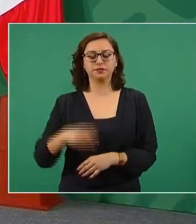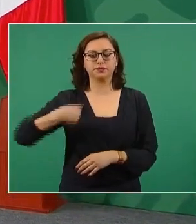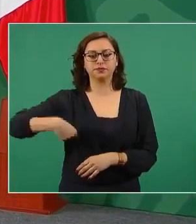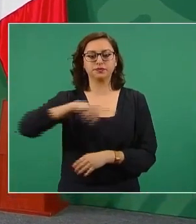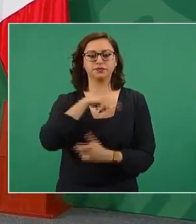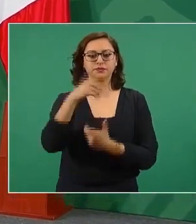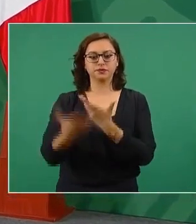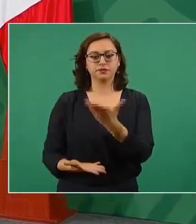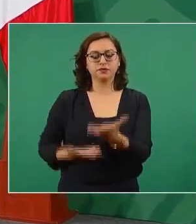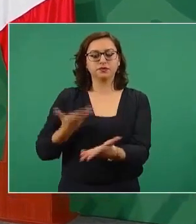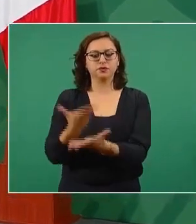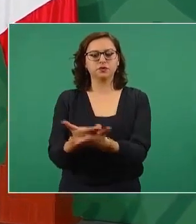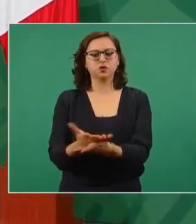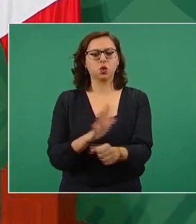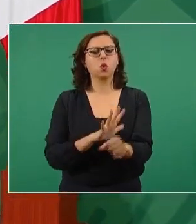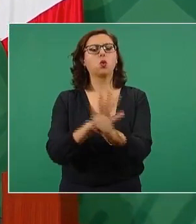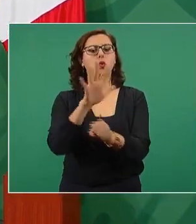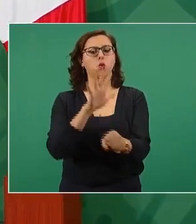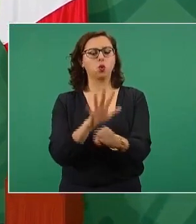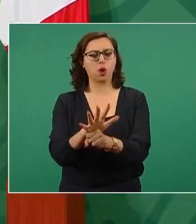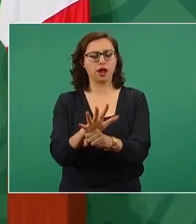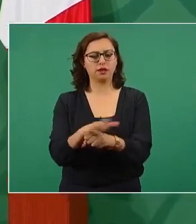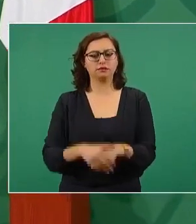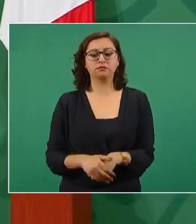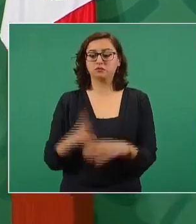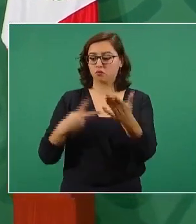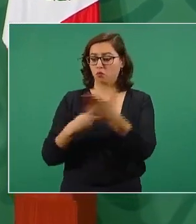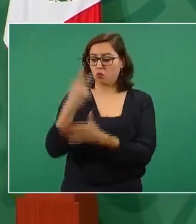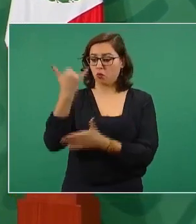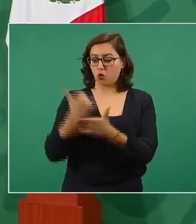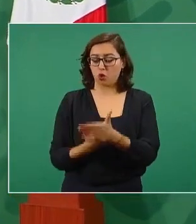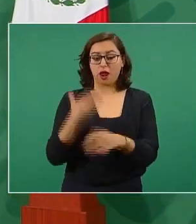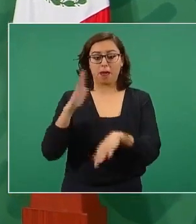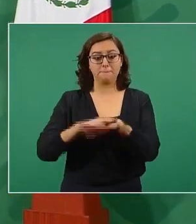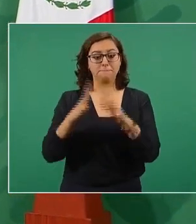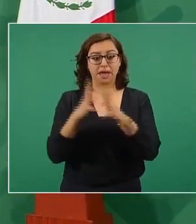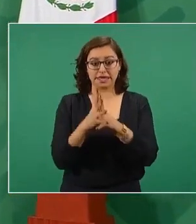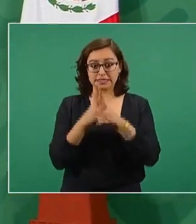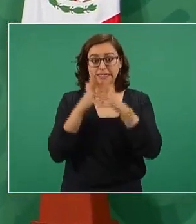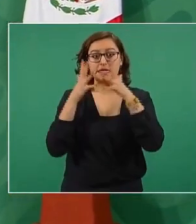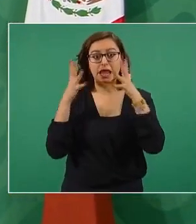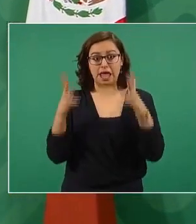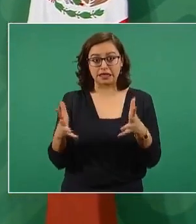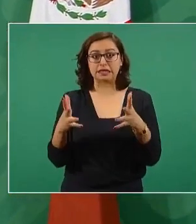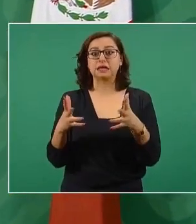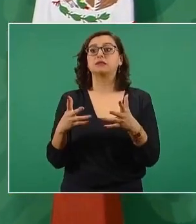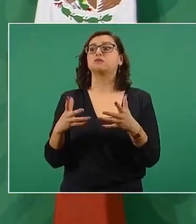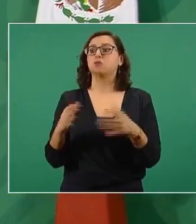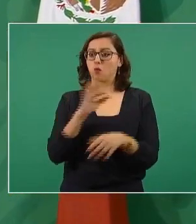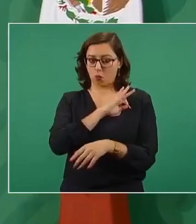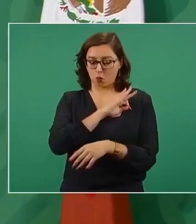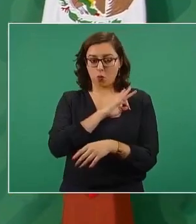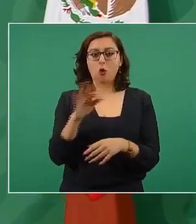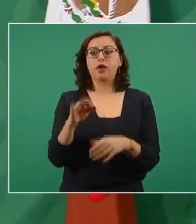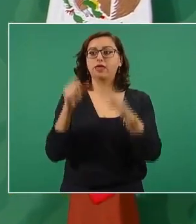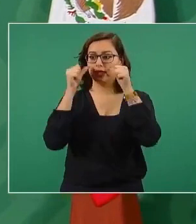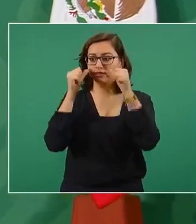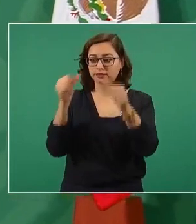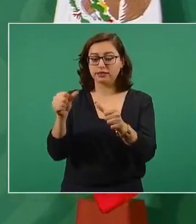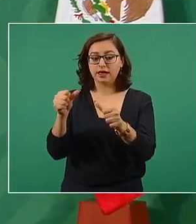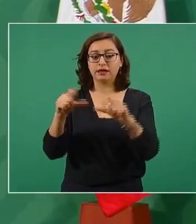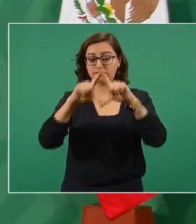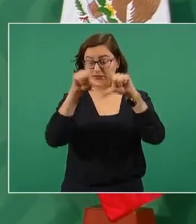que juntos ampliemos dicho programa en el sureste de México y en Centroamérica